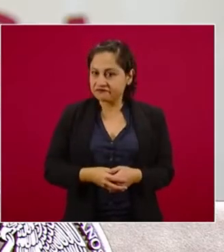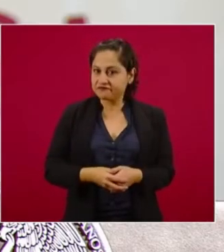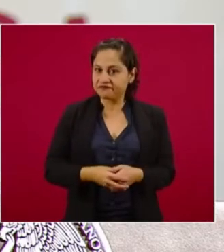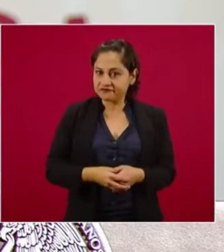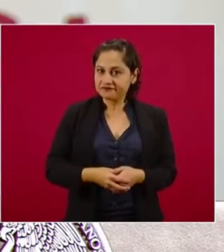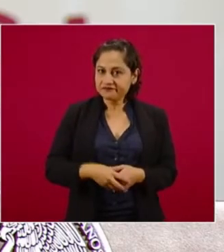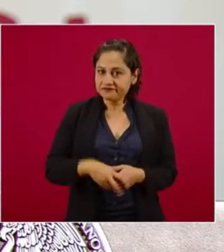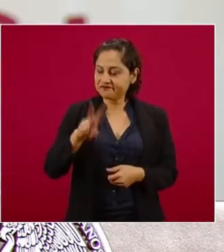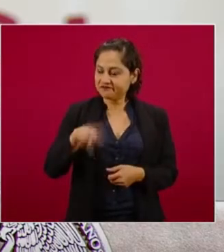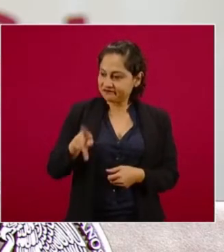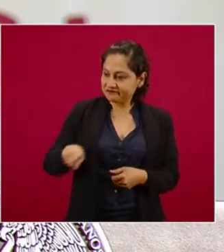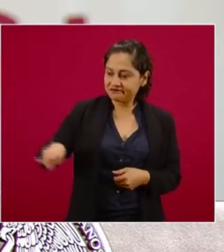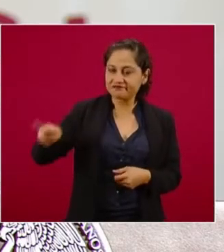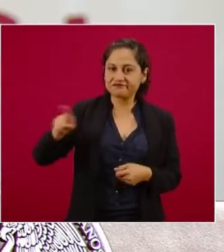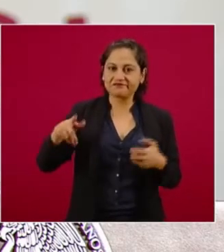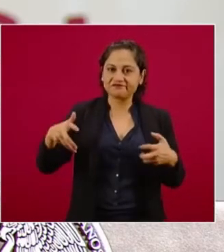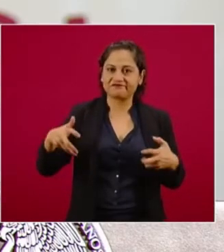Enojadísimos.